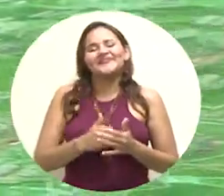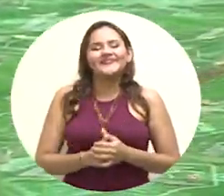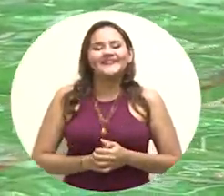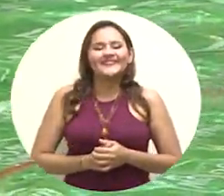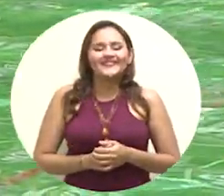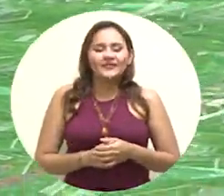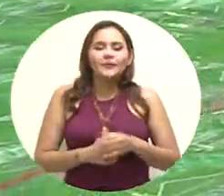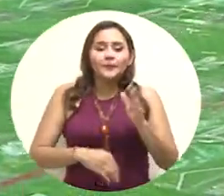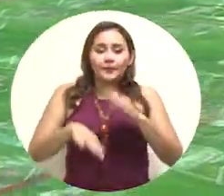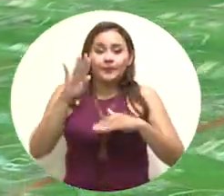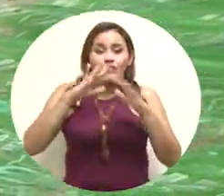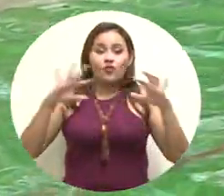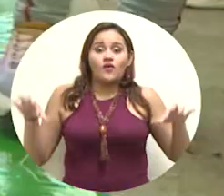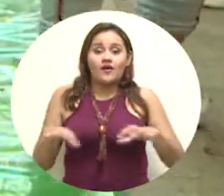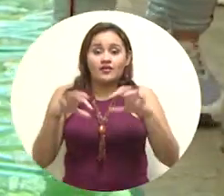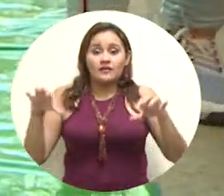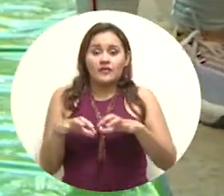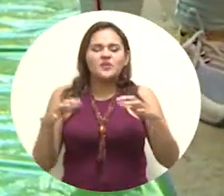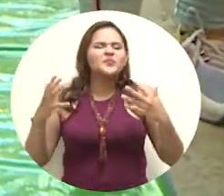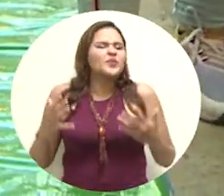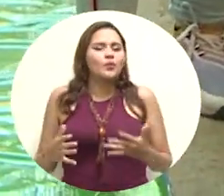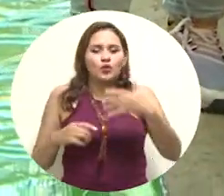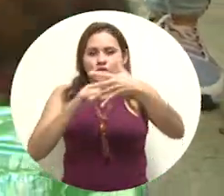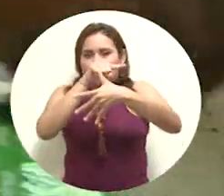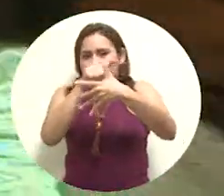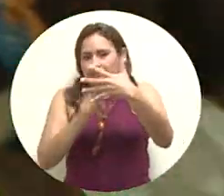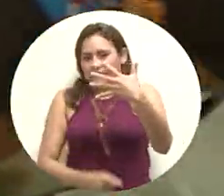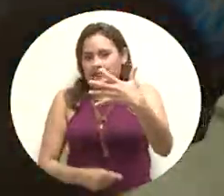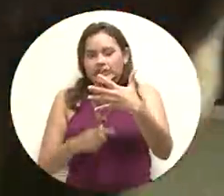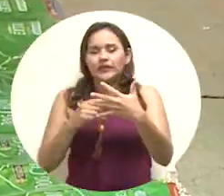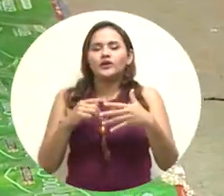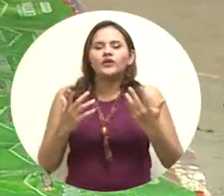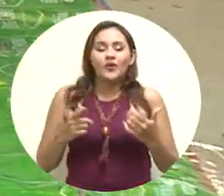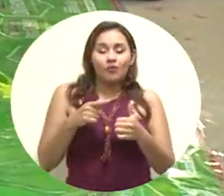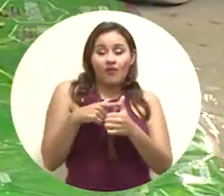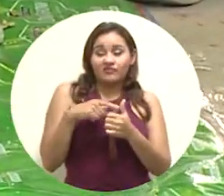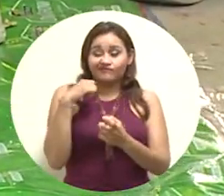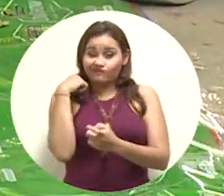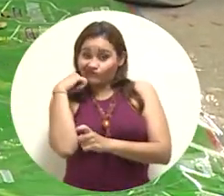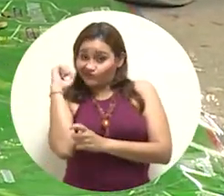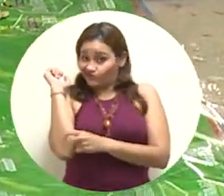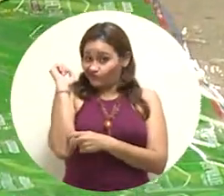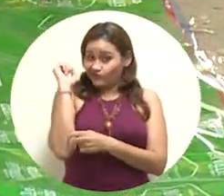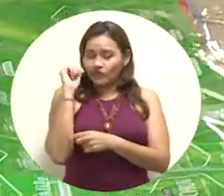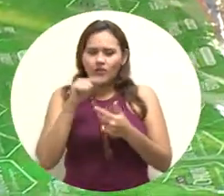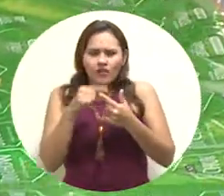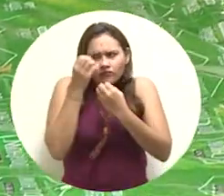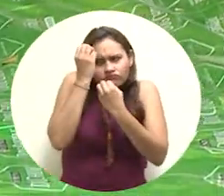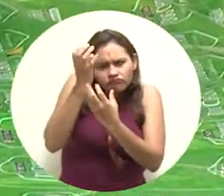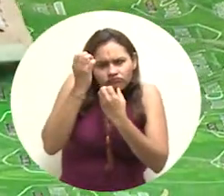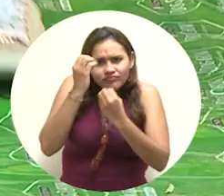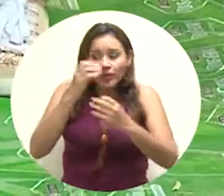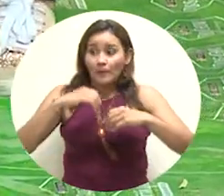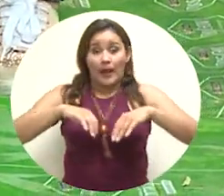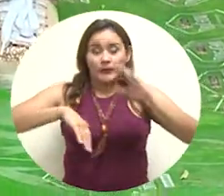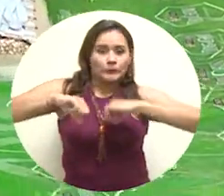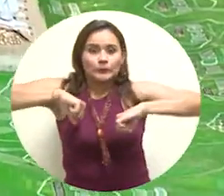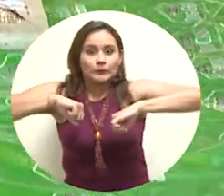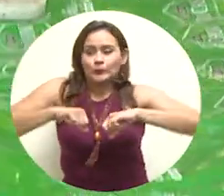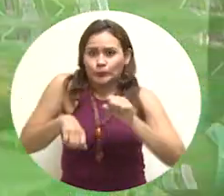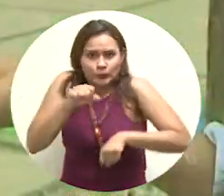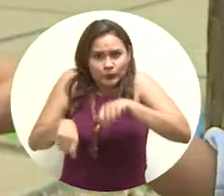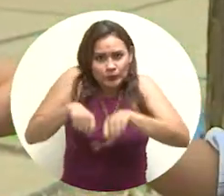el más coqueto, el más obediente, el más enérgico, el mejor perro criollo y la última categoría